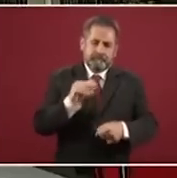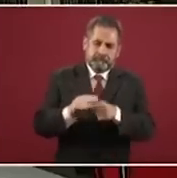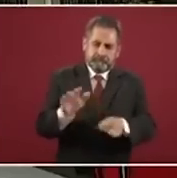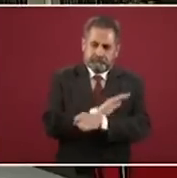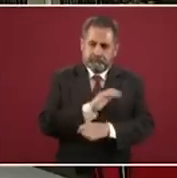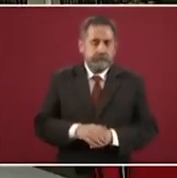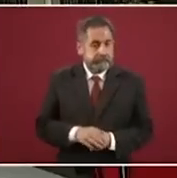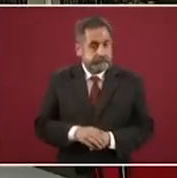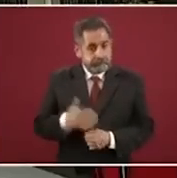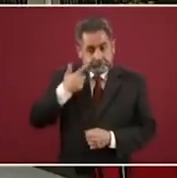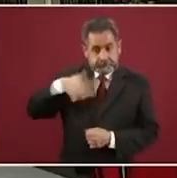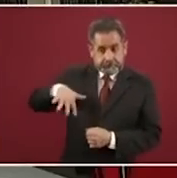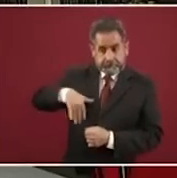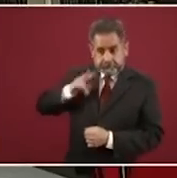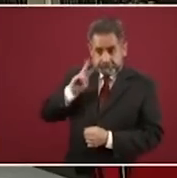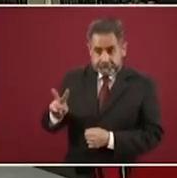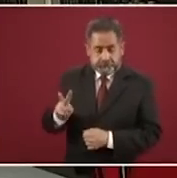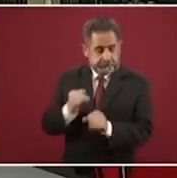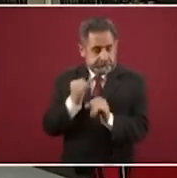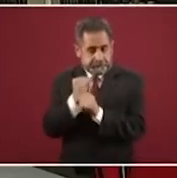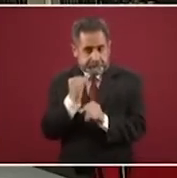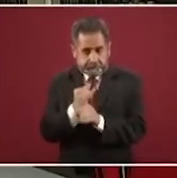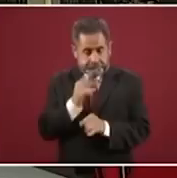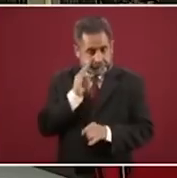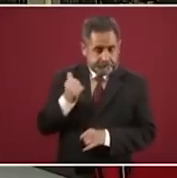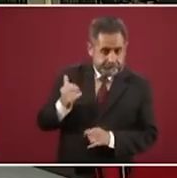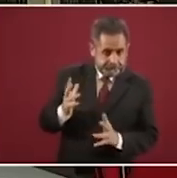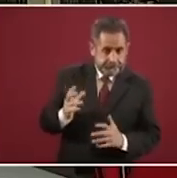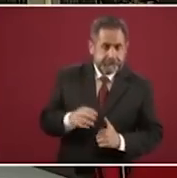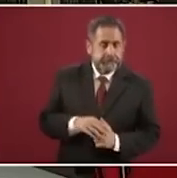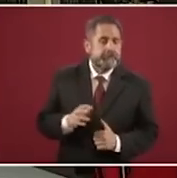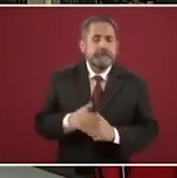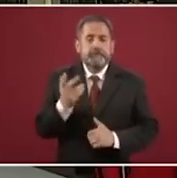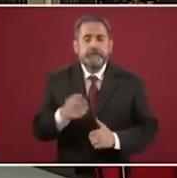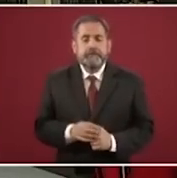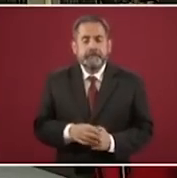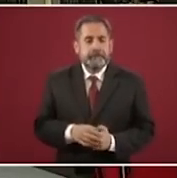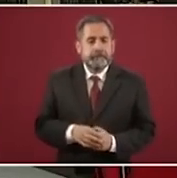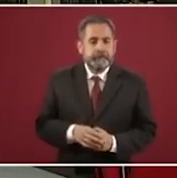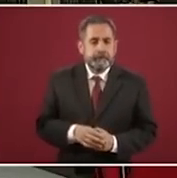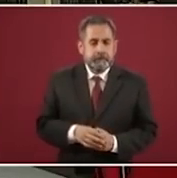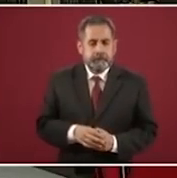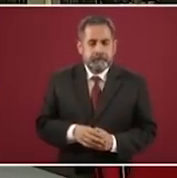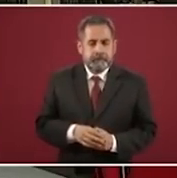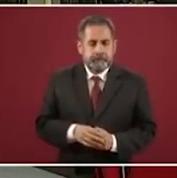cómo está lo del internet, porque